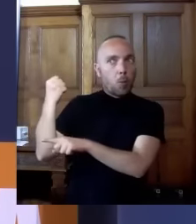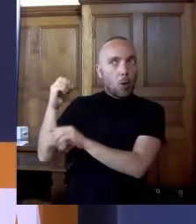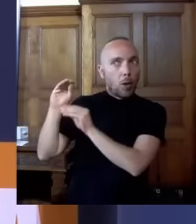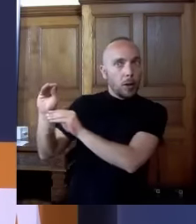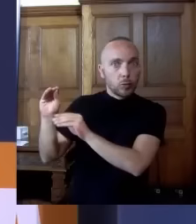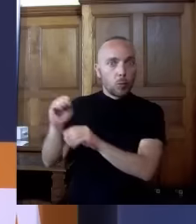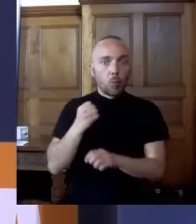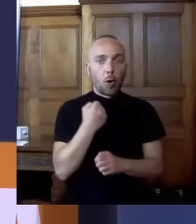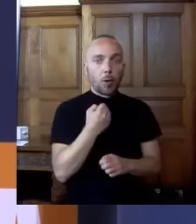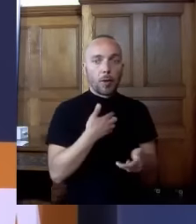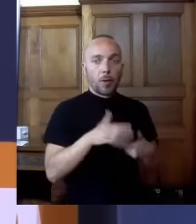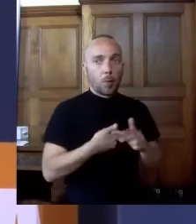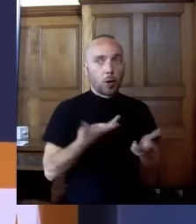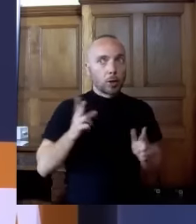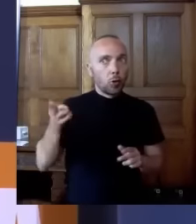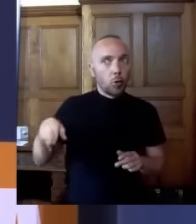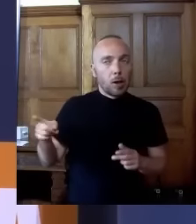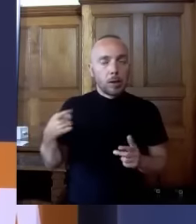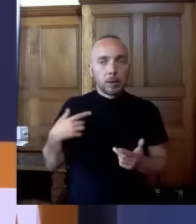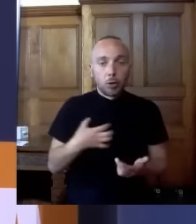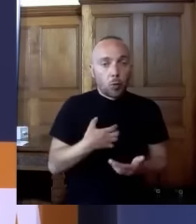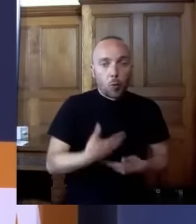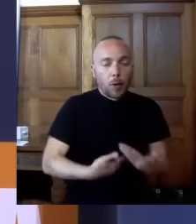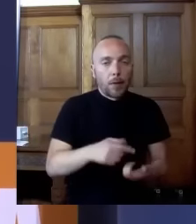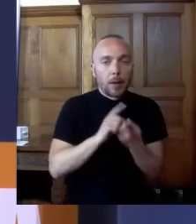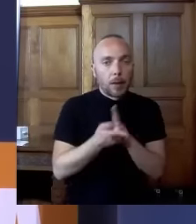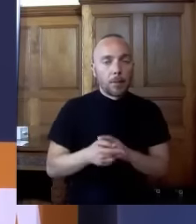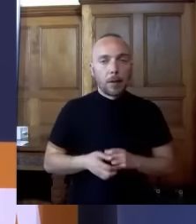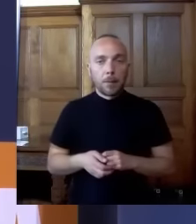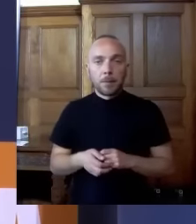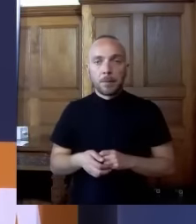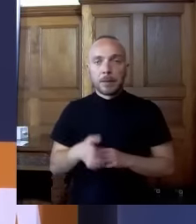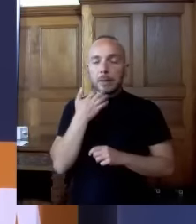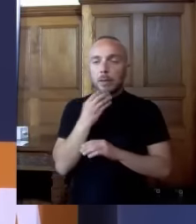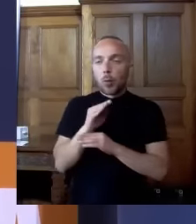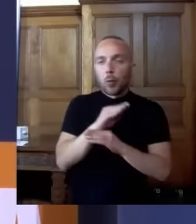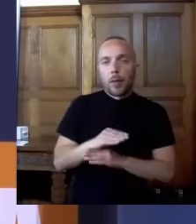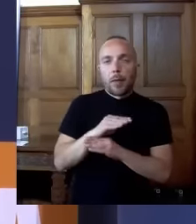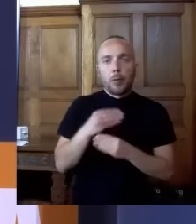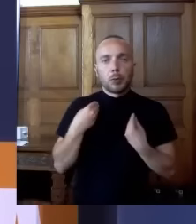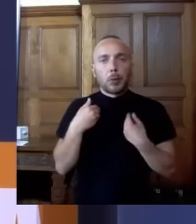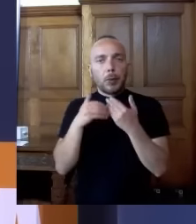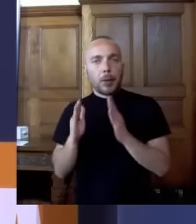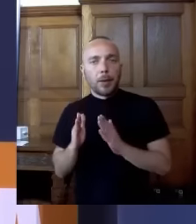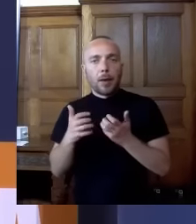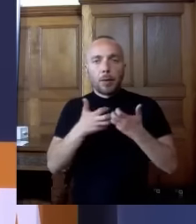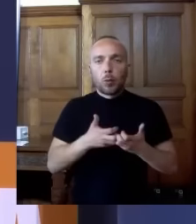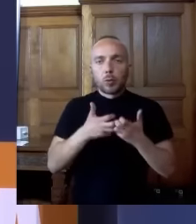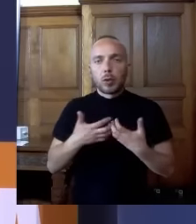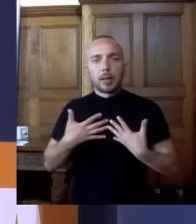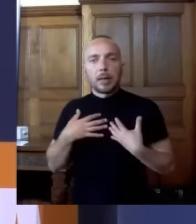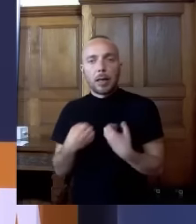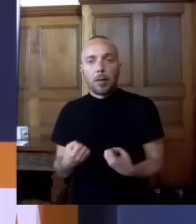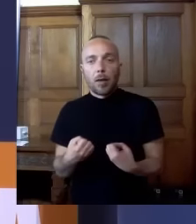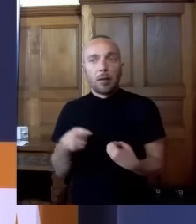democrático cómo va a ser posible si los cuidados si la vivienda si la industria la sanidad no